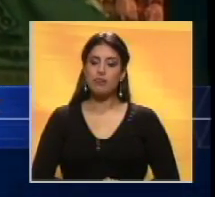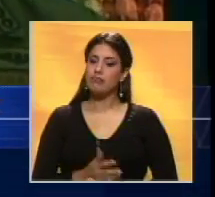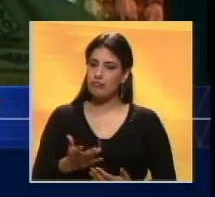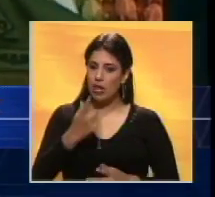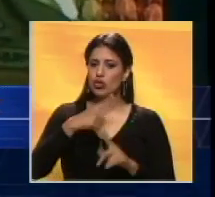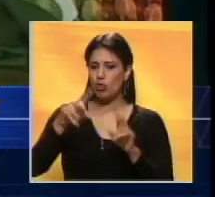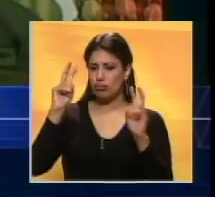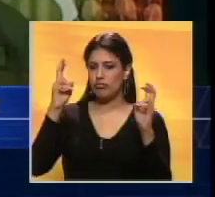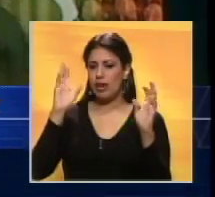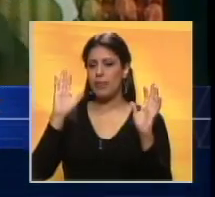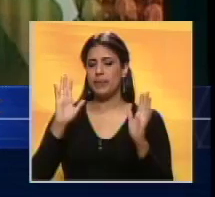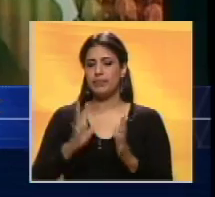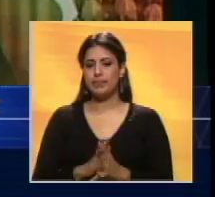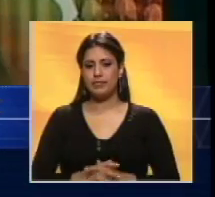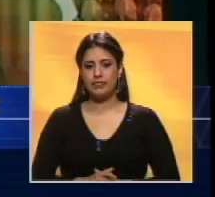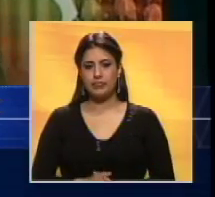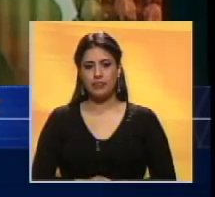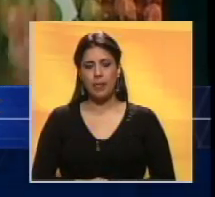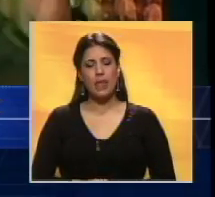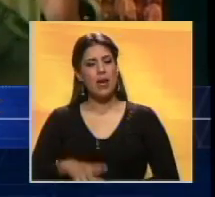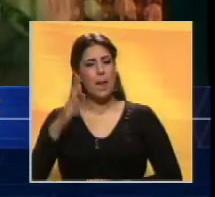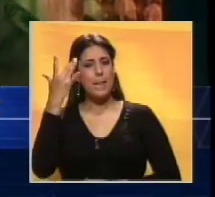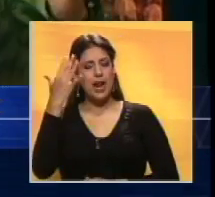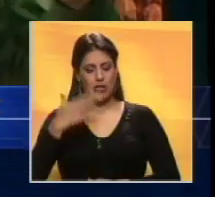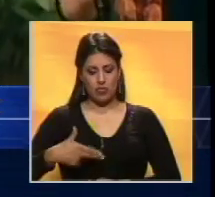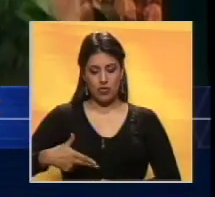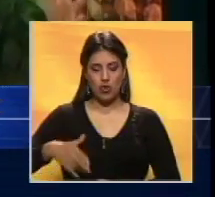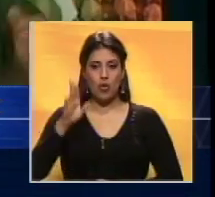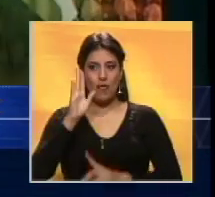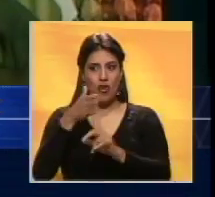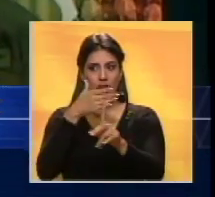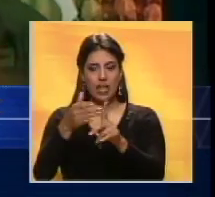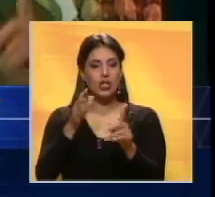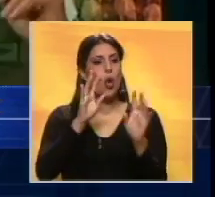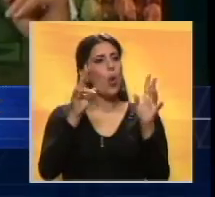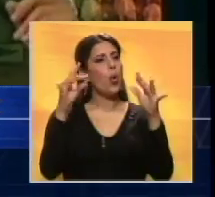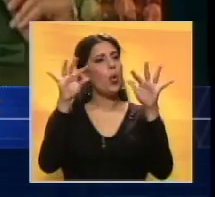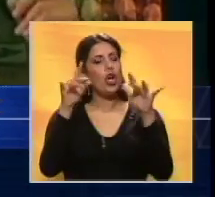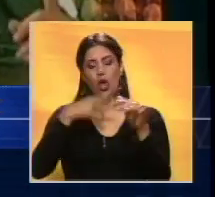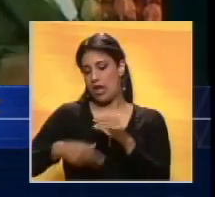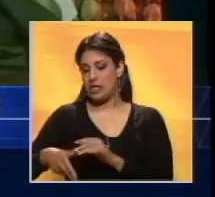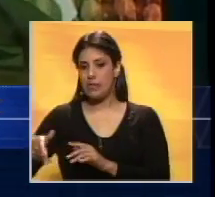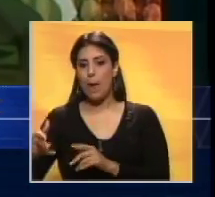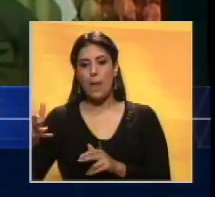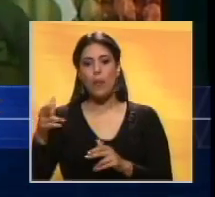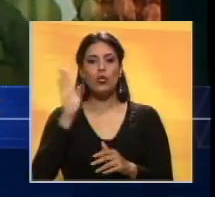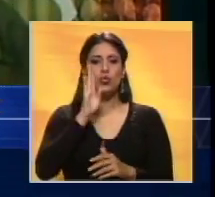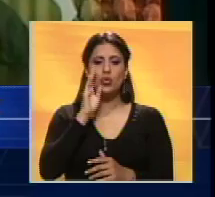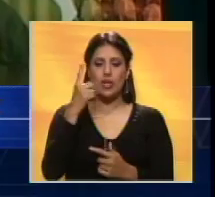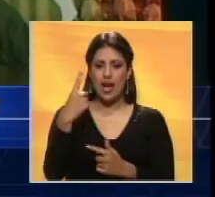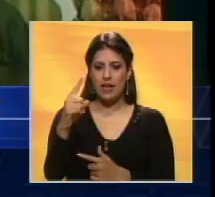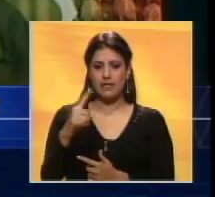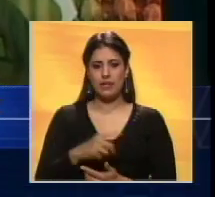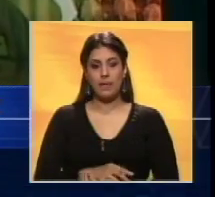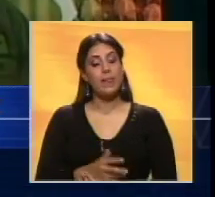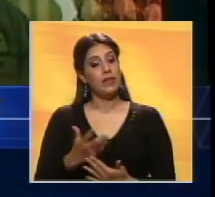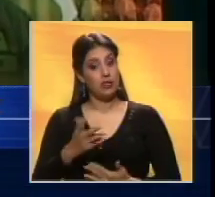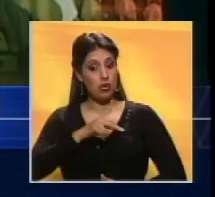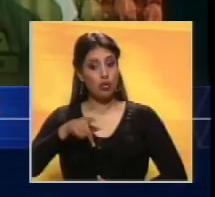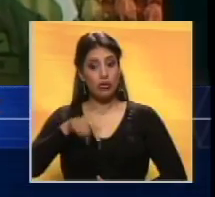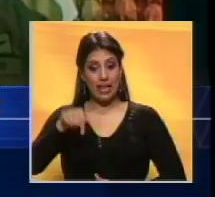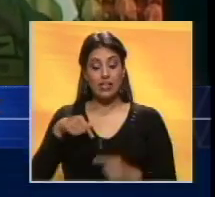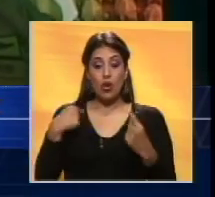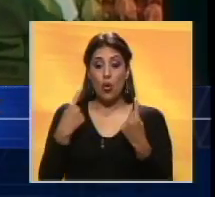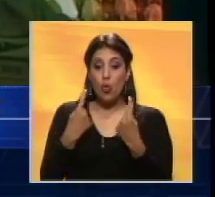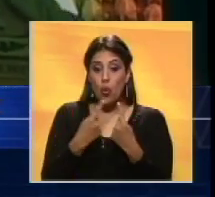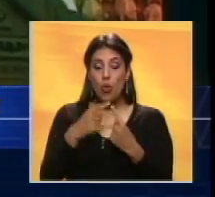Ese es otro tema. Un brazo armado para la violencia, para la insurrección armada. Que estamos así en